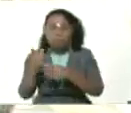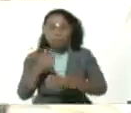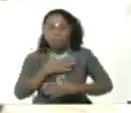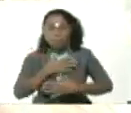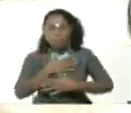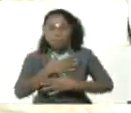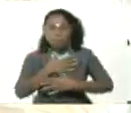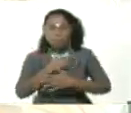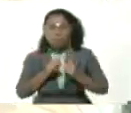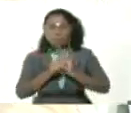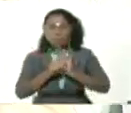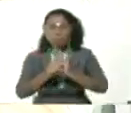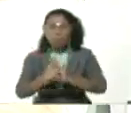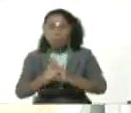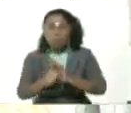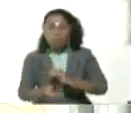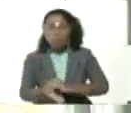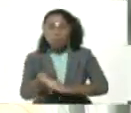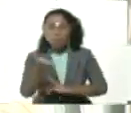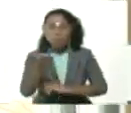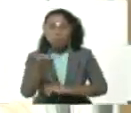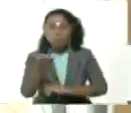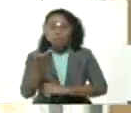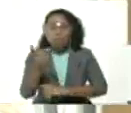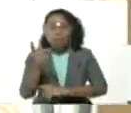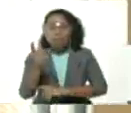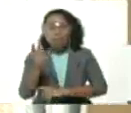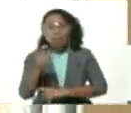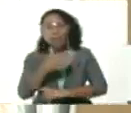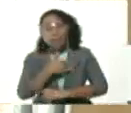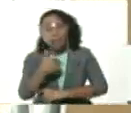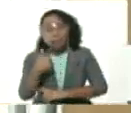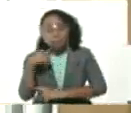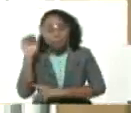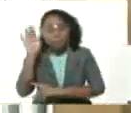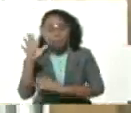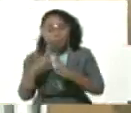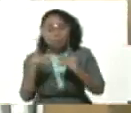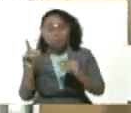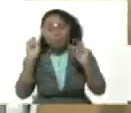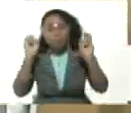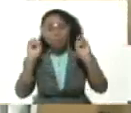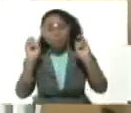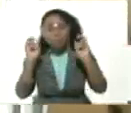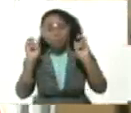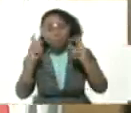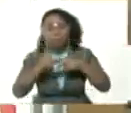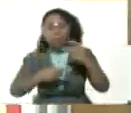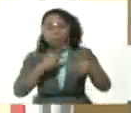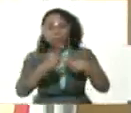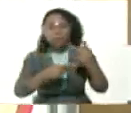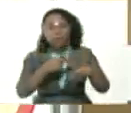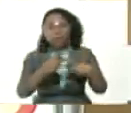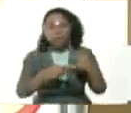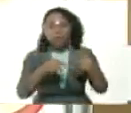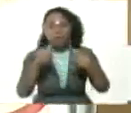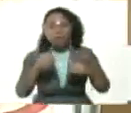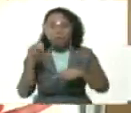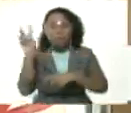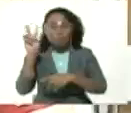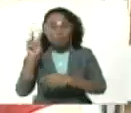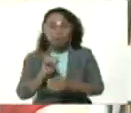es muy simbólico, es un producto noble, es lo que quisiéramos en todos los circuitos productivos de productos en